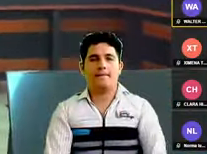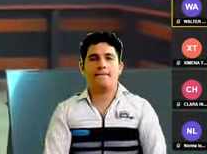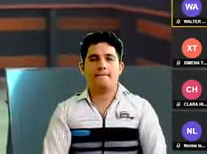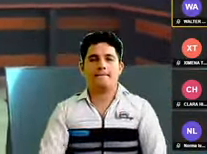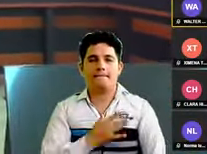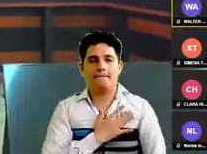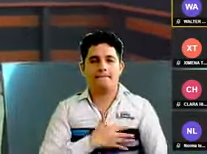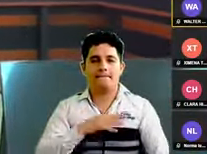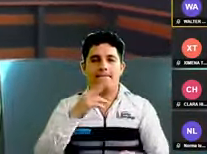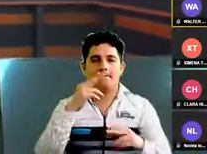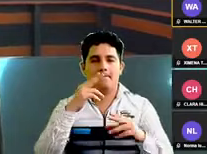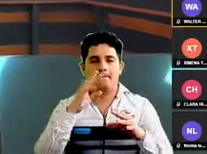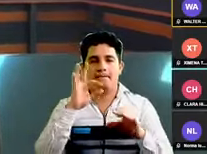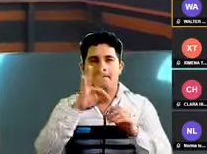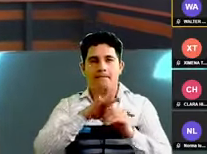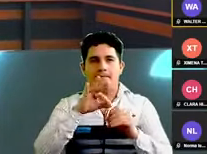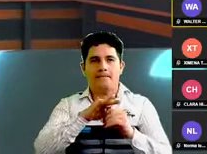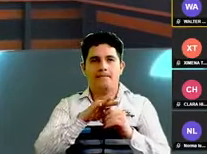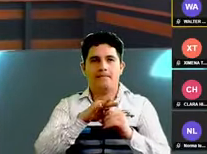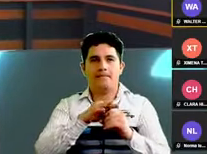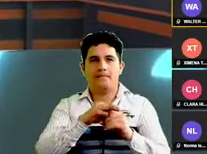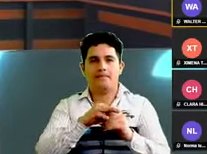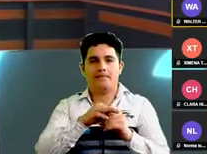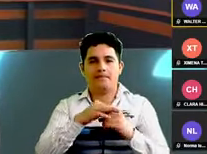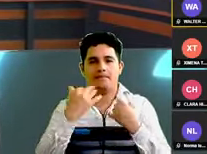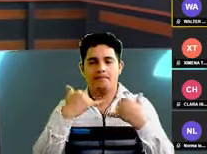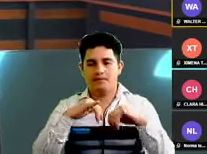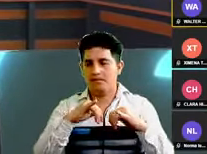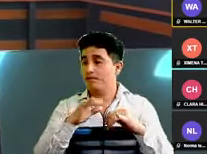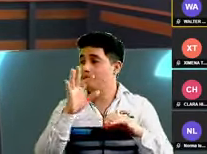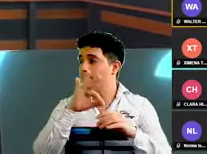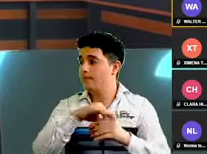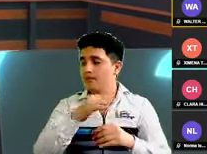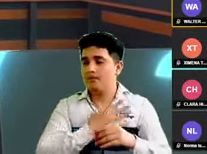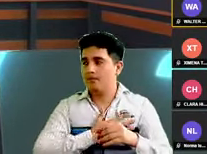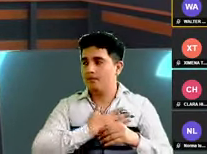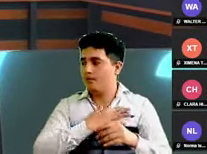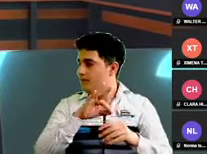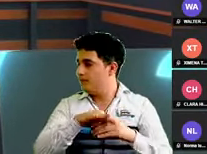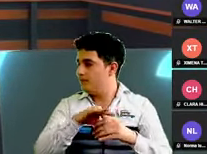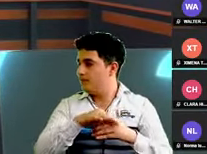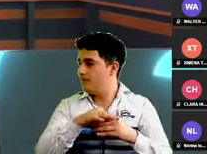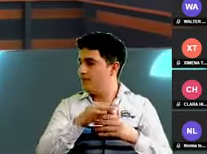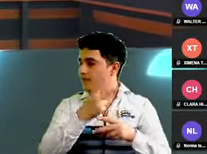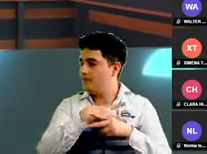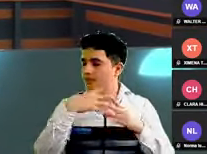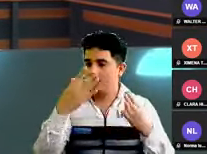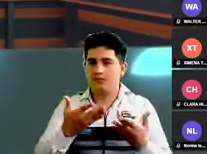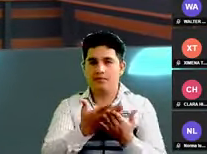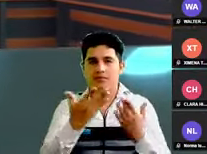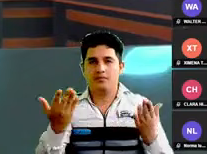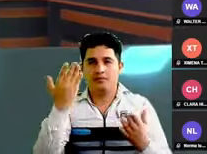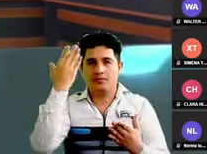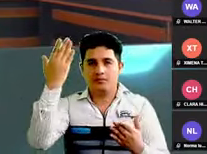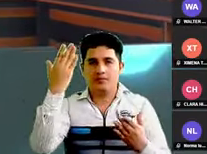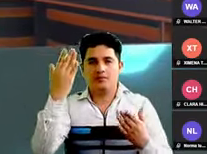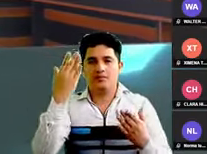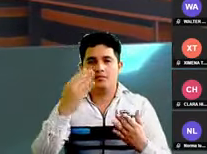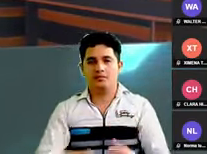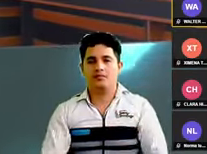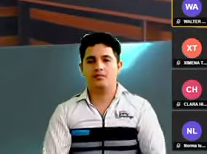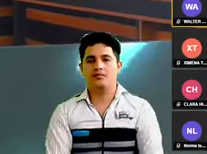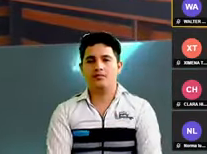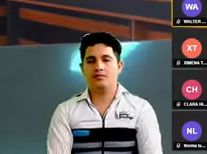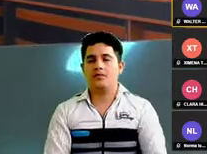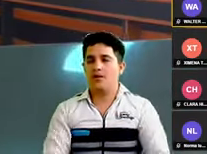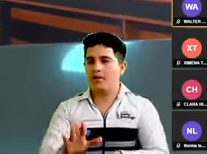Someta a votación ordinaria, señor secretario. Inmediatamente. Sus votos, por favor, señoras y señores concejales, señor alcalde, levantando la mano